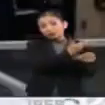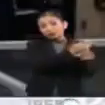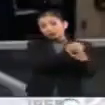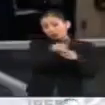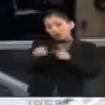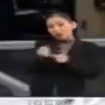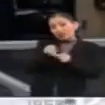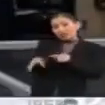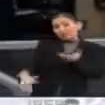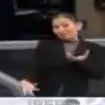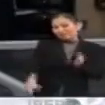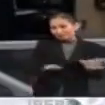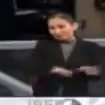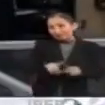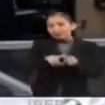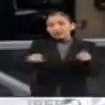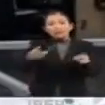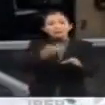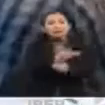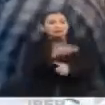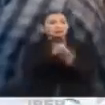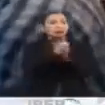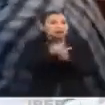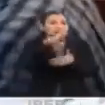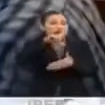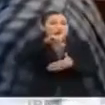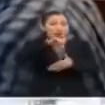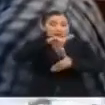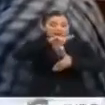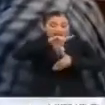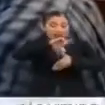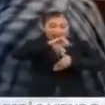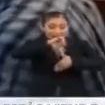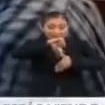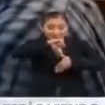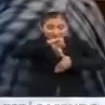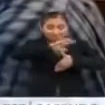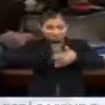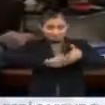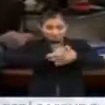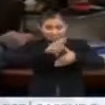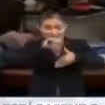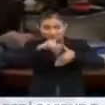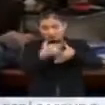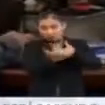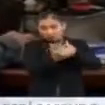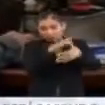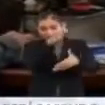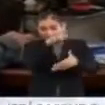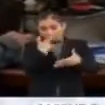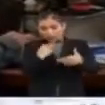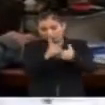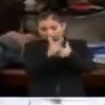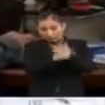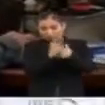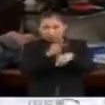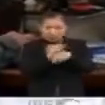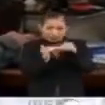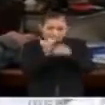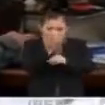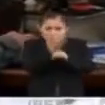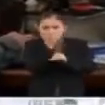Estados Unidos, a diferencia de lo que puede haber en América del Sur. Por lo menos en las dos mayores economías de América del